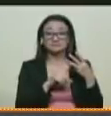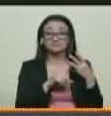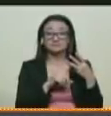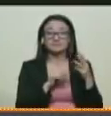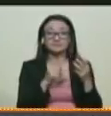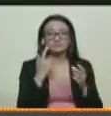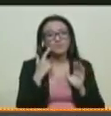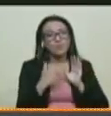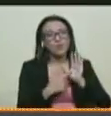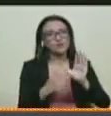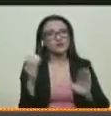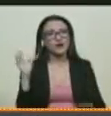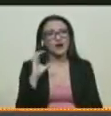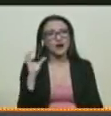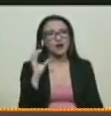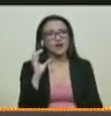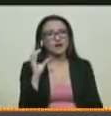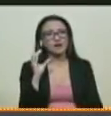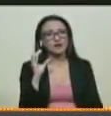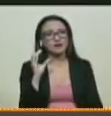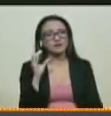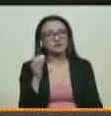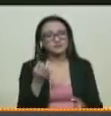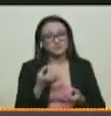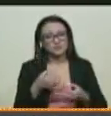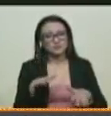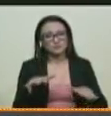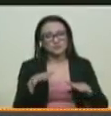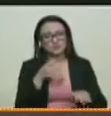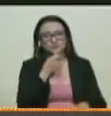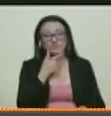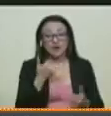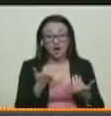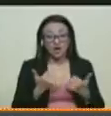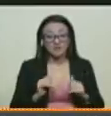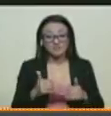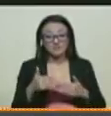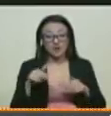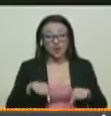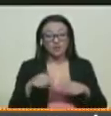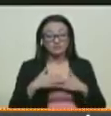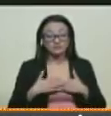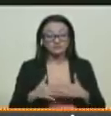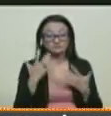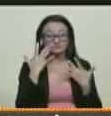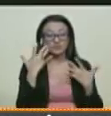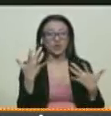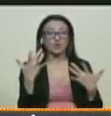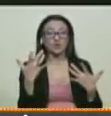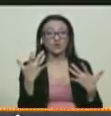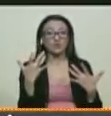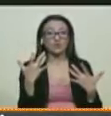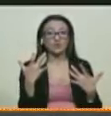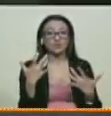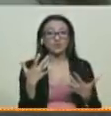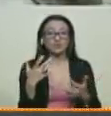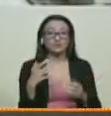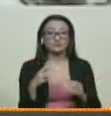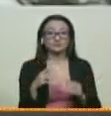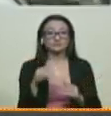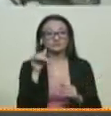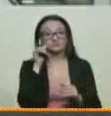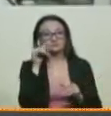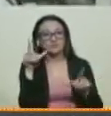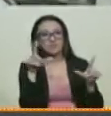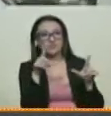la muestra Caracas Espacio Rebelde y que hoy, a partir de este momento, están visibles a través de los monitores